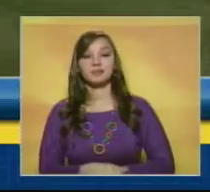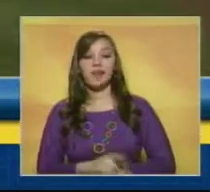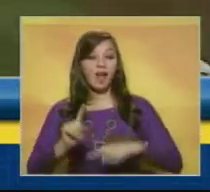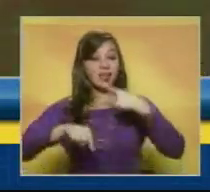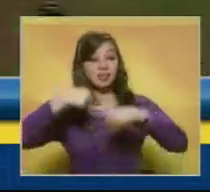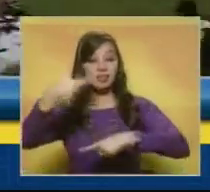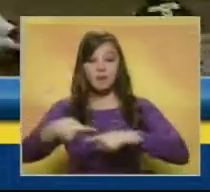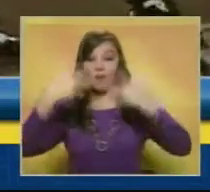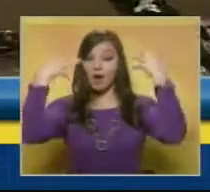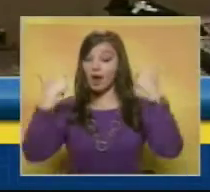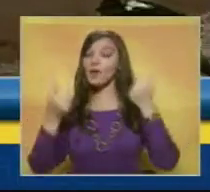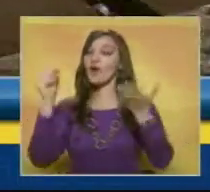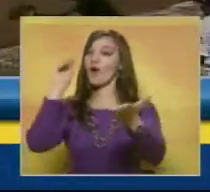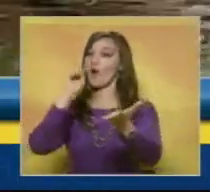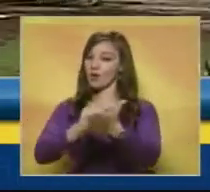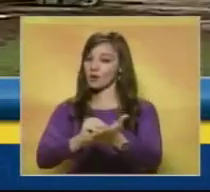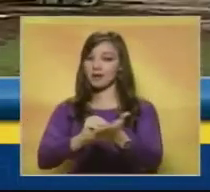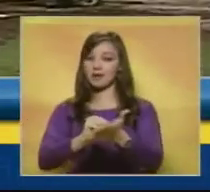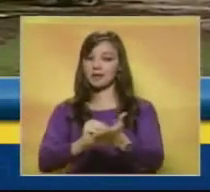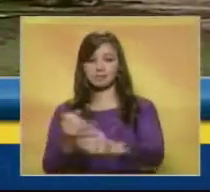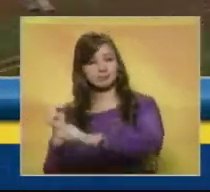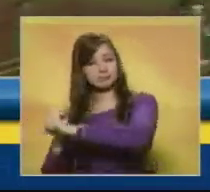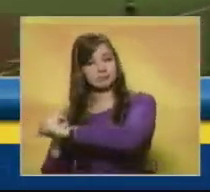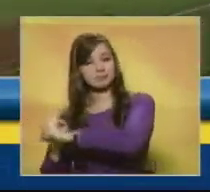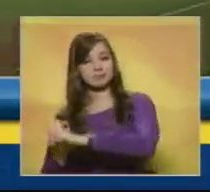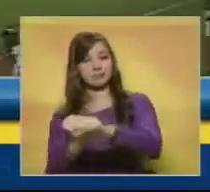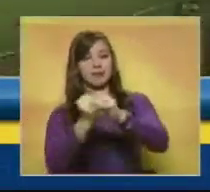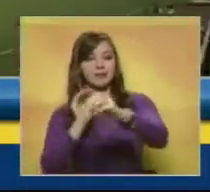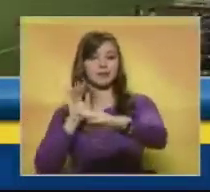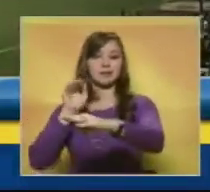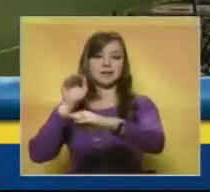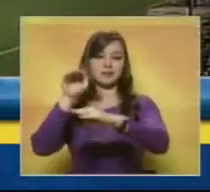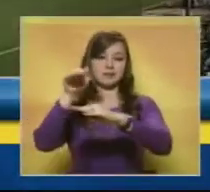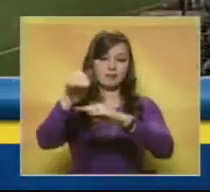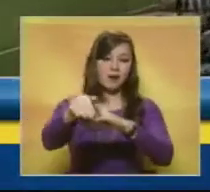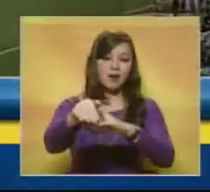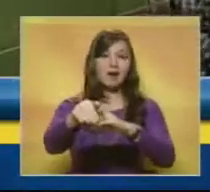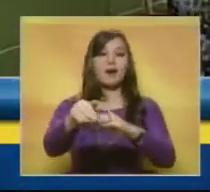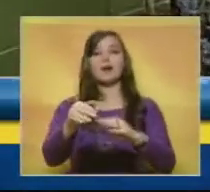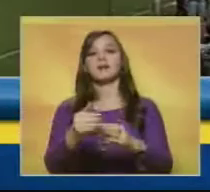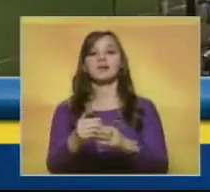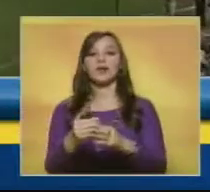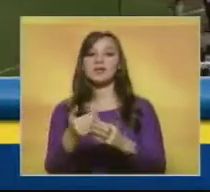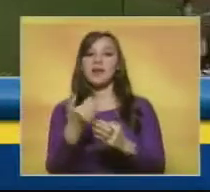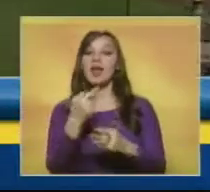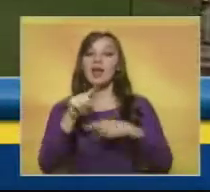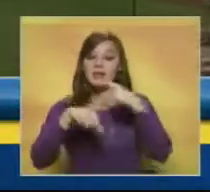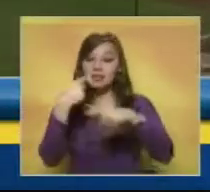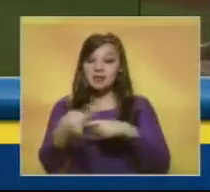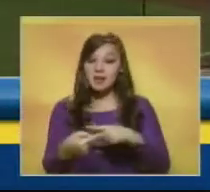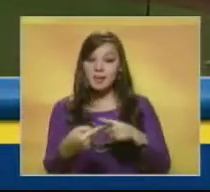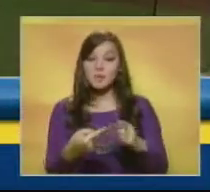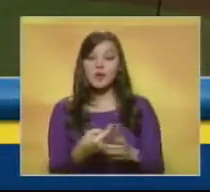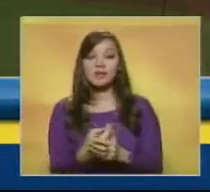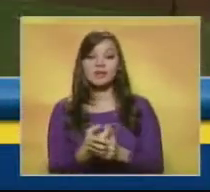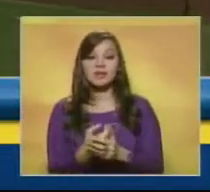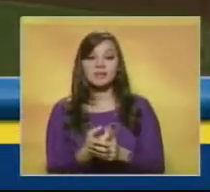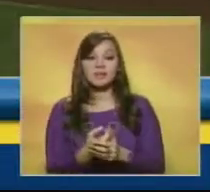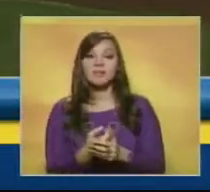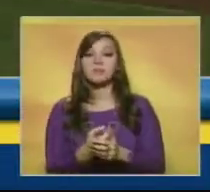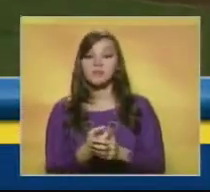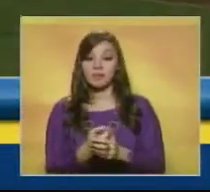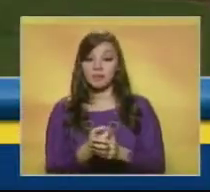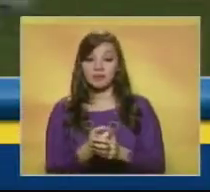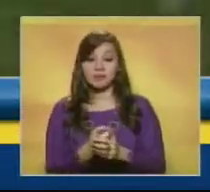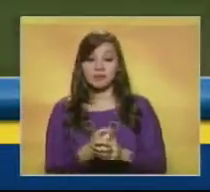melenudos volvieron al ataque en la parte baja descentrada. Elevado sacrificio de Félix Pérez acortó distancias y luego, rodado en el cuadro de